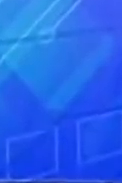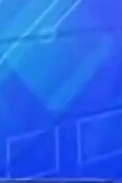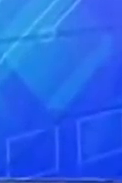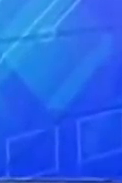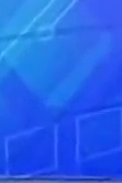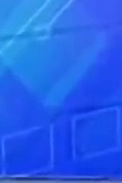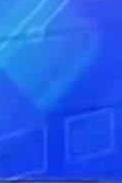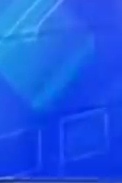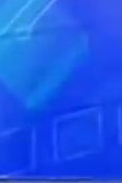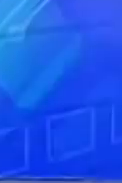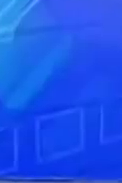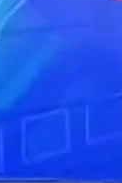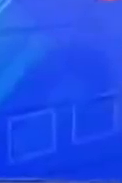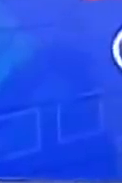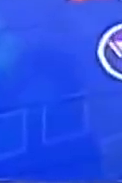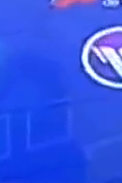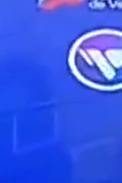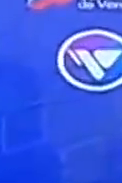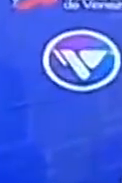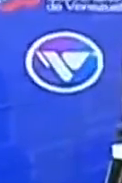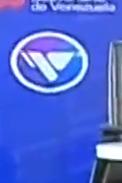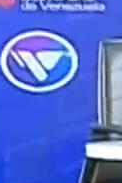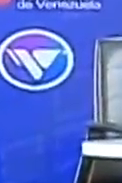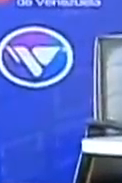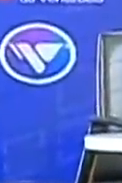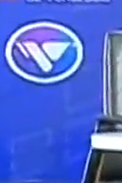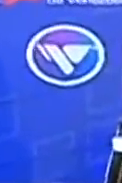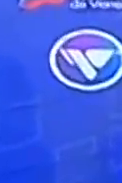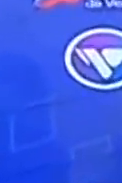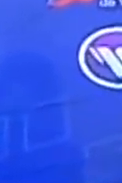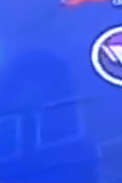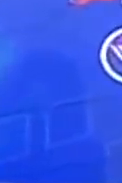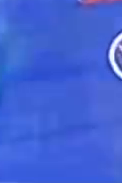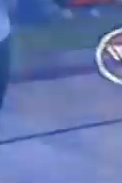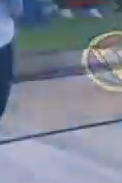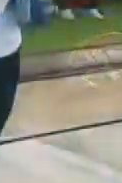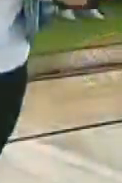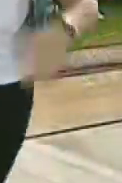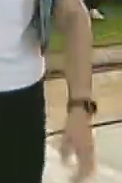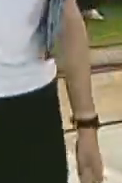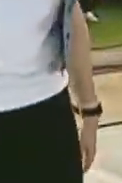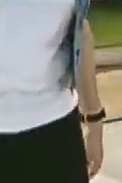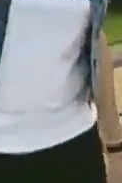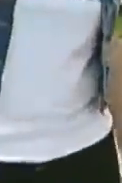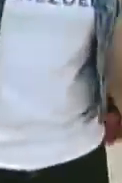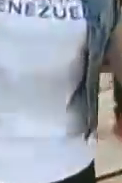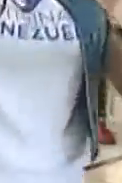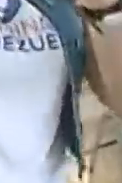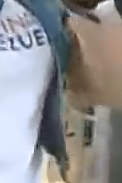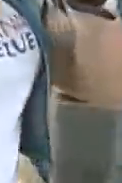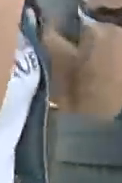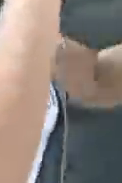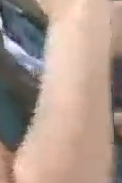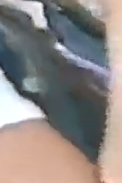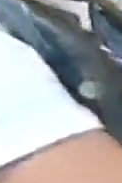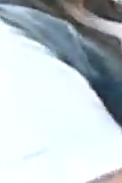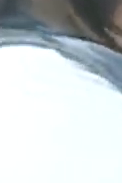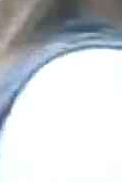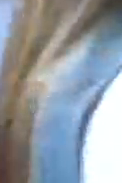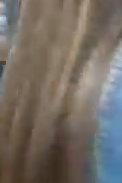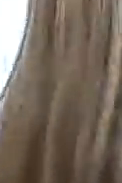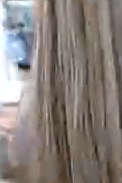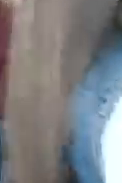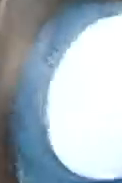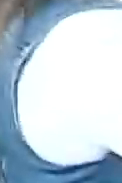vicepresidenta ejecutiva de la República, doctora Delcy Rodríguez Gómez. Venezuela se enfila hacia un nuevo modelo de